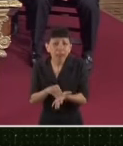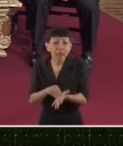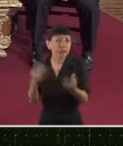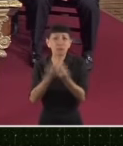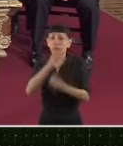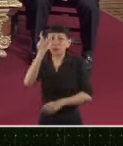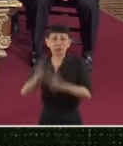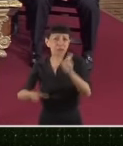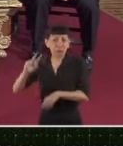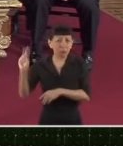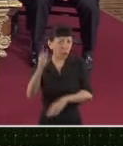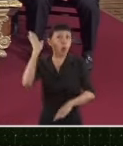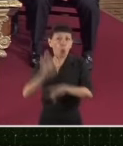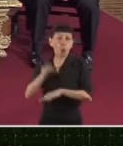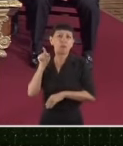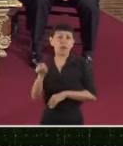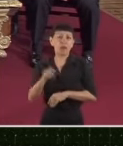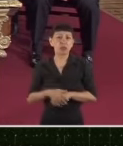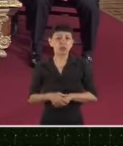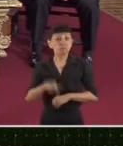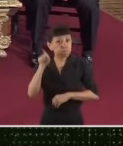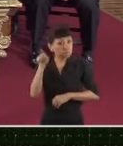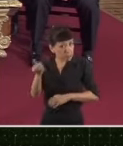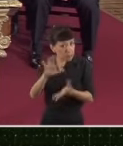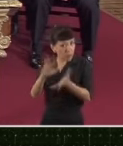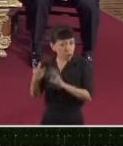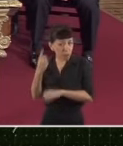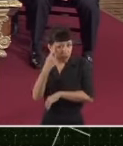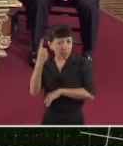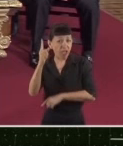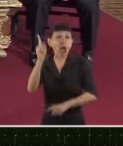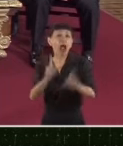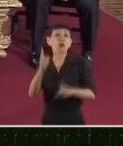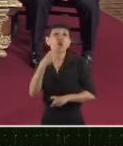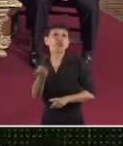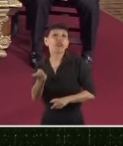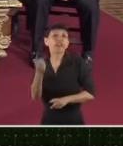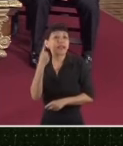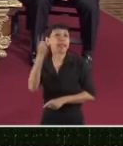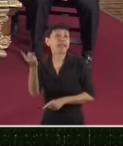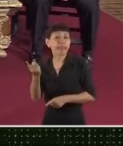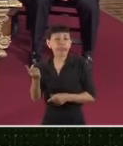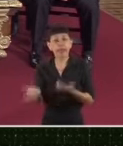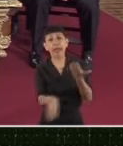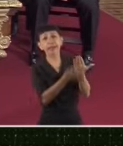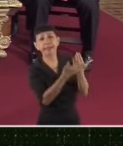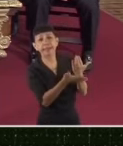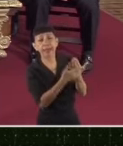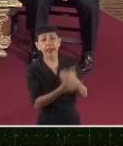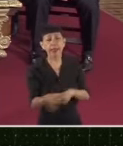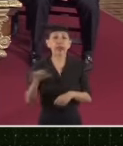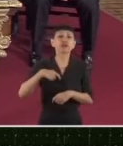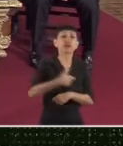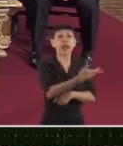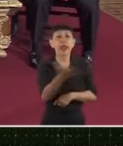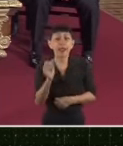Instituto del Teatro, se eliminó también la forma de financiamiento del Instituto de la Música, se eliminó el Fondo Nacional de las